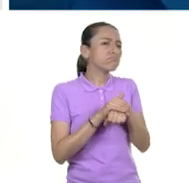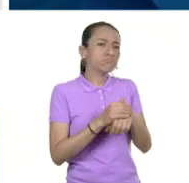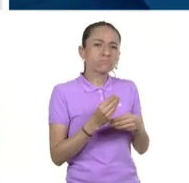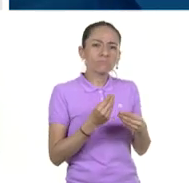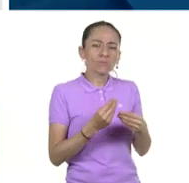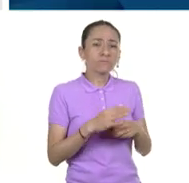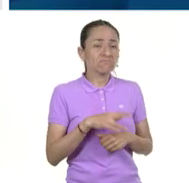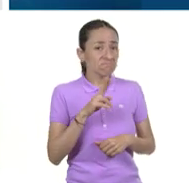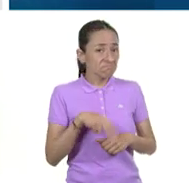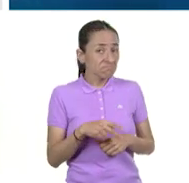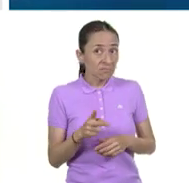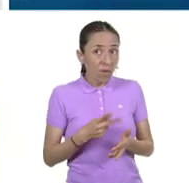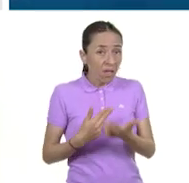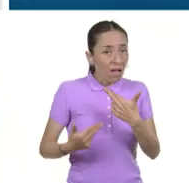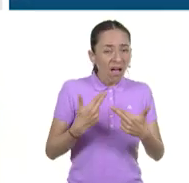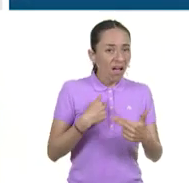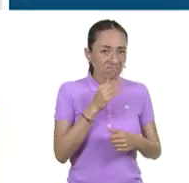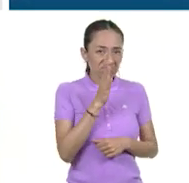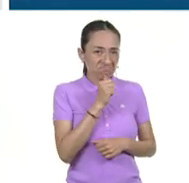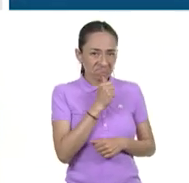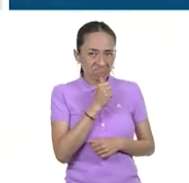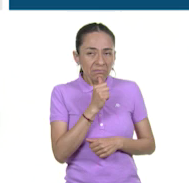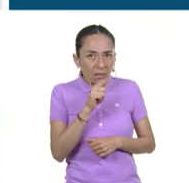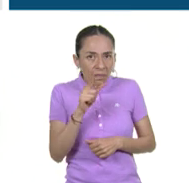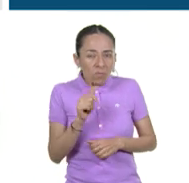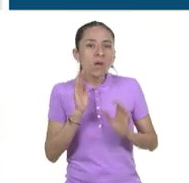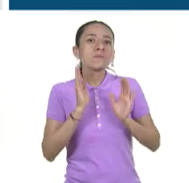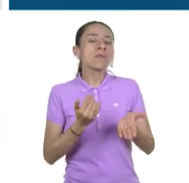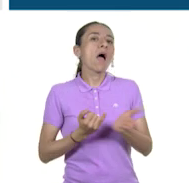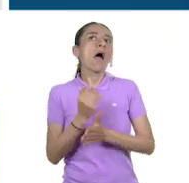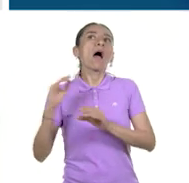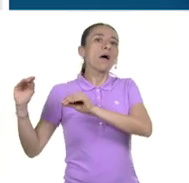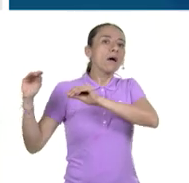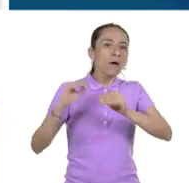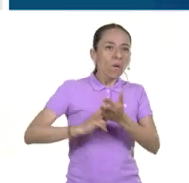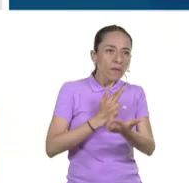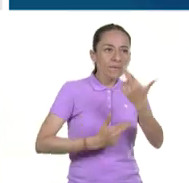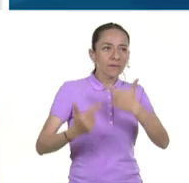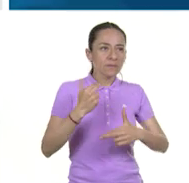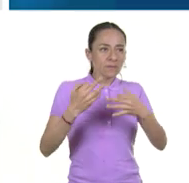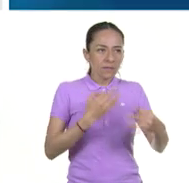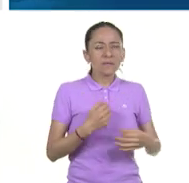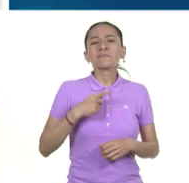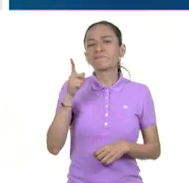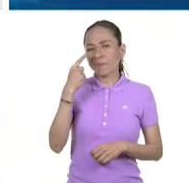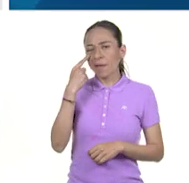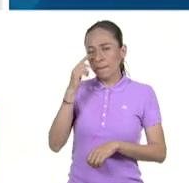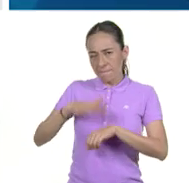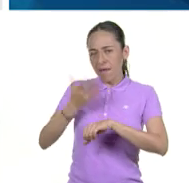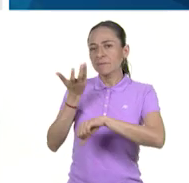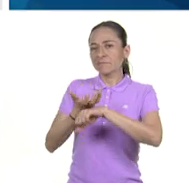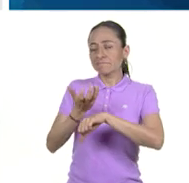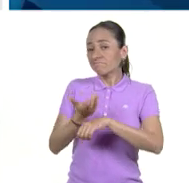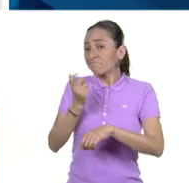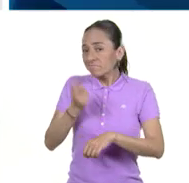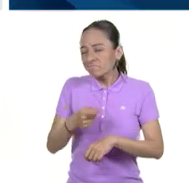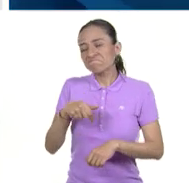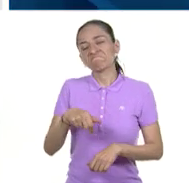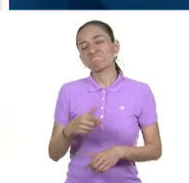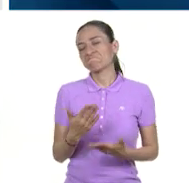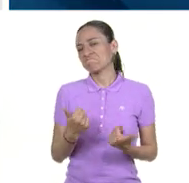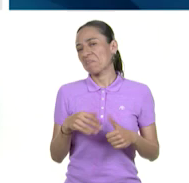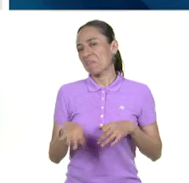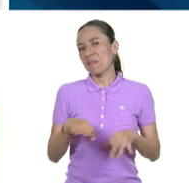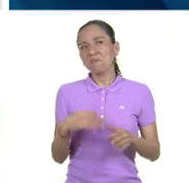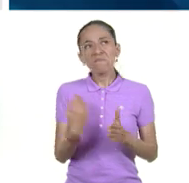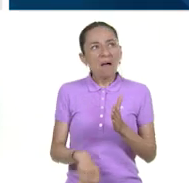pudieron llegar hasta allá y pues ya los están deportando para acá, para su lugar de origen. Y mis tíos a Estados Unidos, pues por la escasez de trabajo quizá que hay aquí,